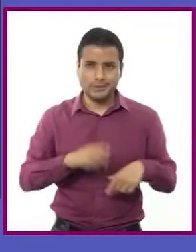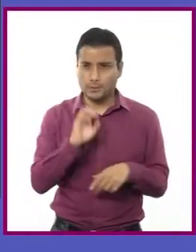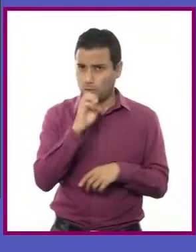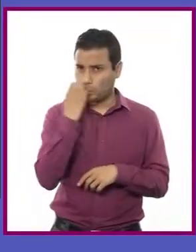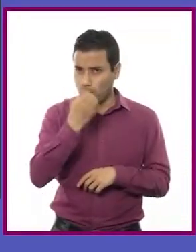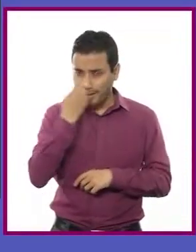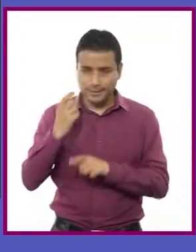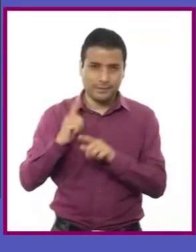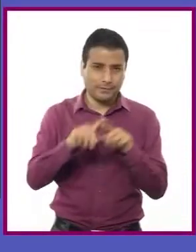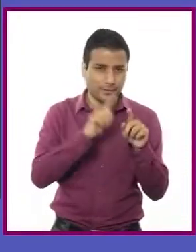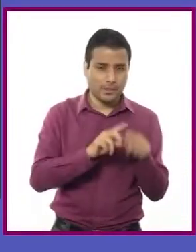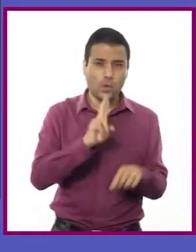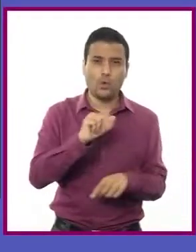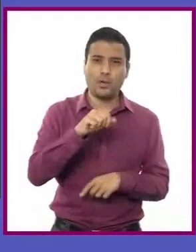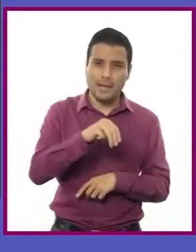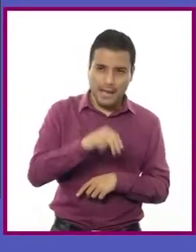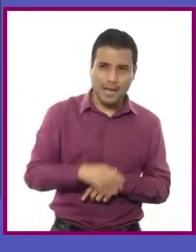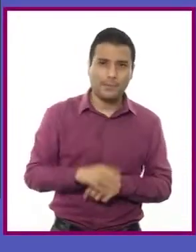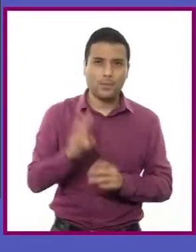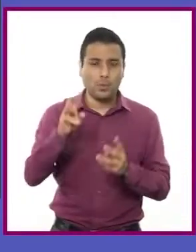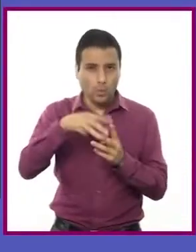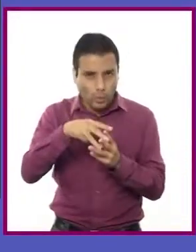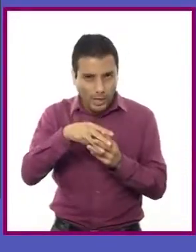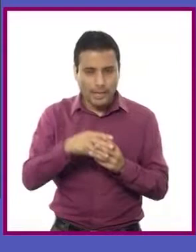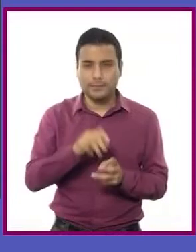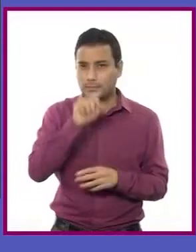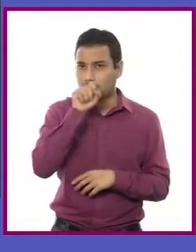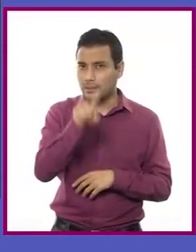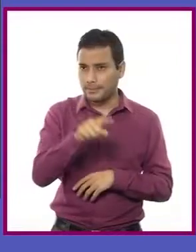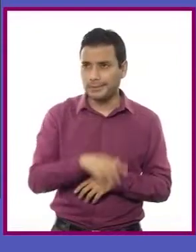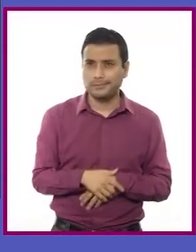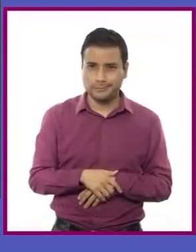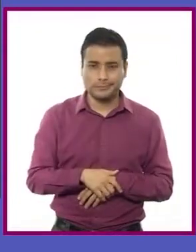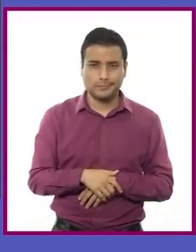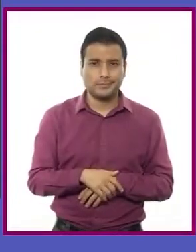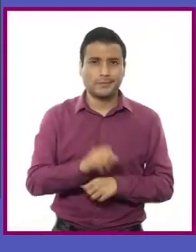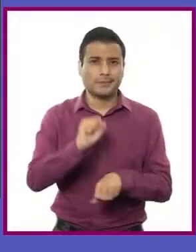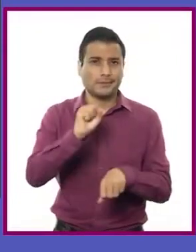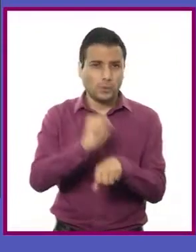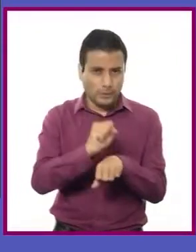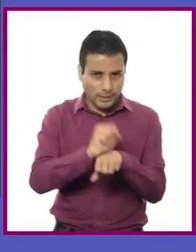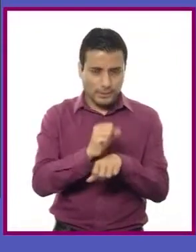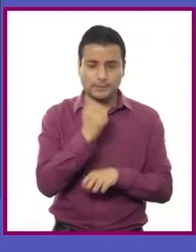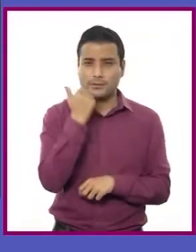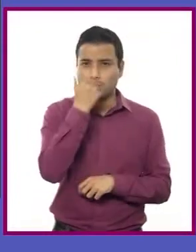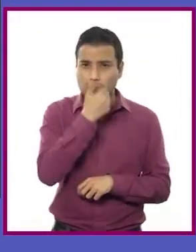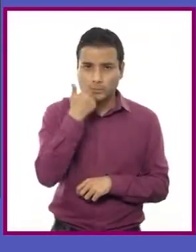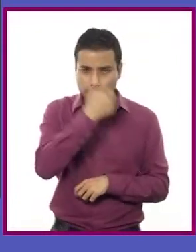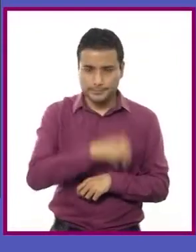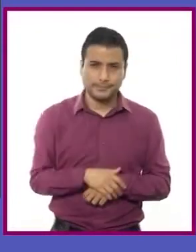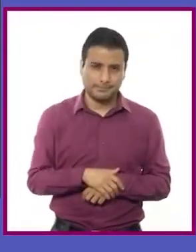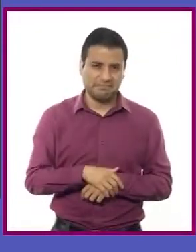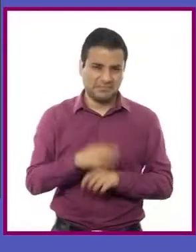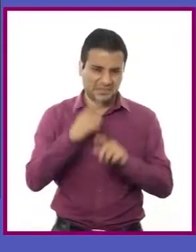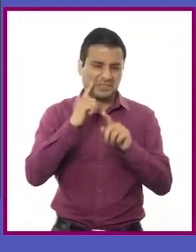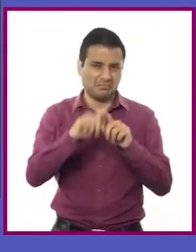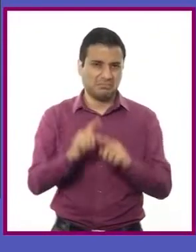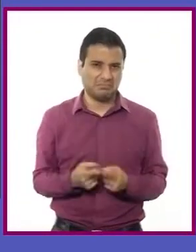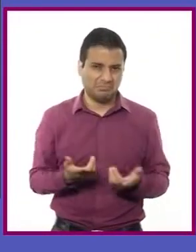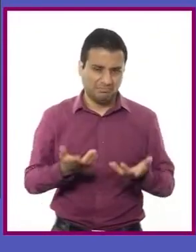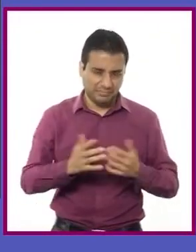han sido la UNAM, la UAM y también tenemos miembros de secundarias y otras organizaciones no gubernamentales que se encargan al cuidado del medio